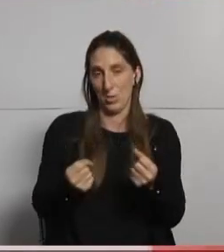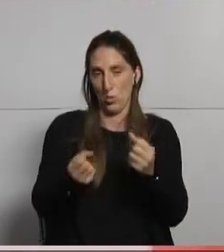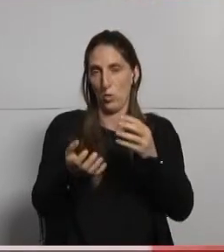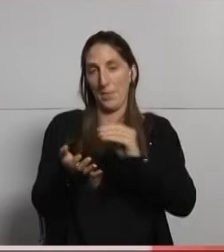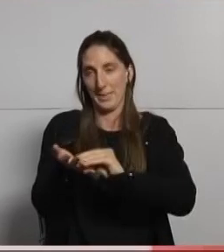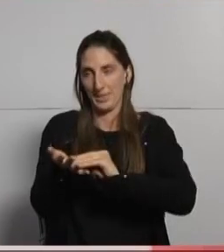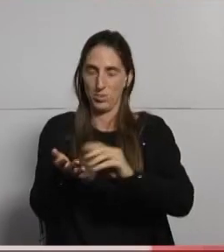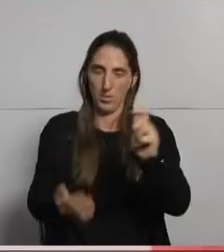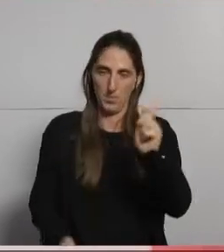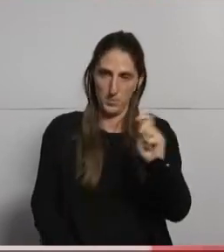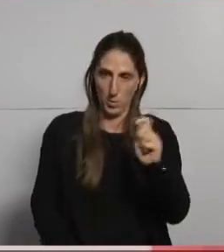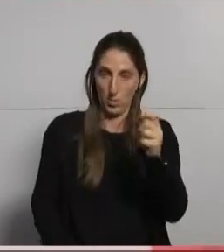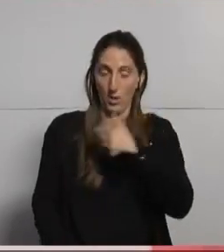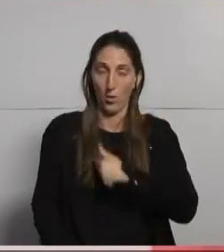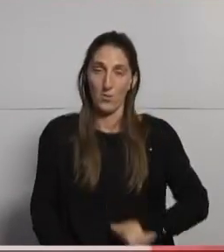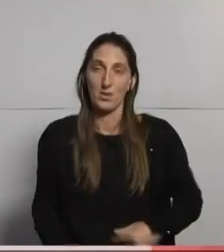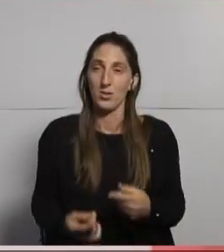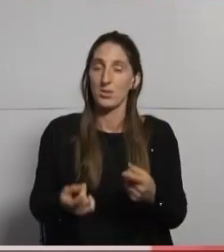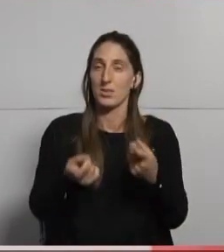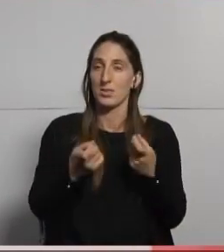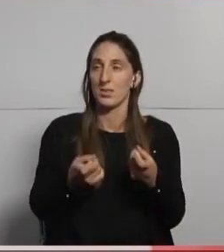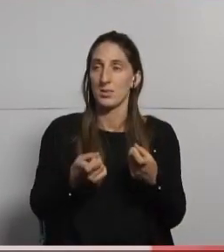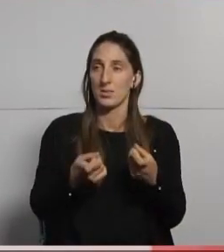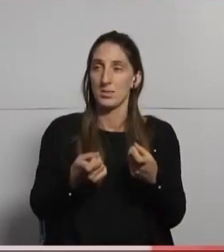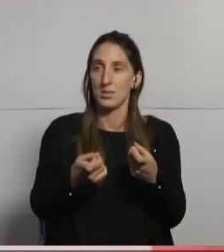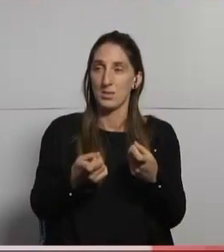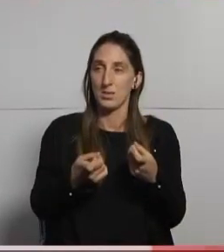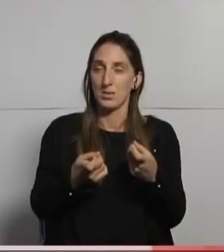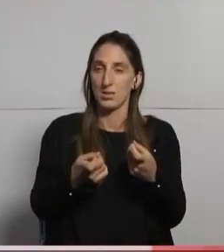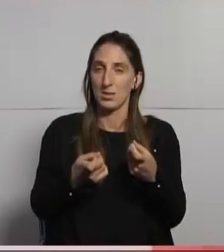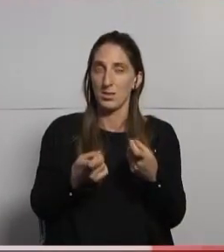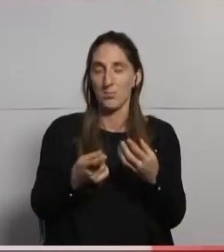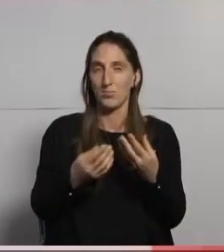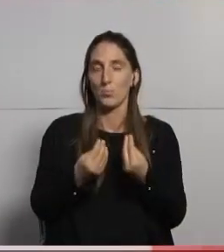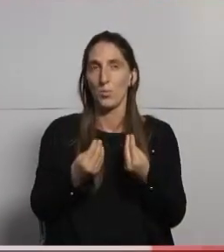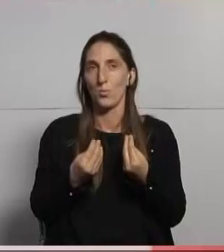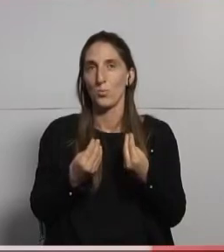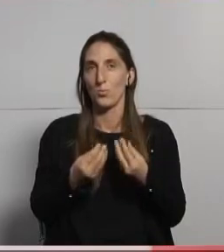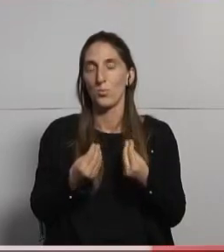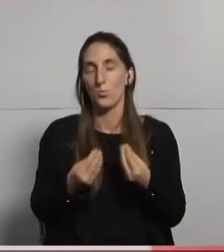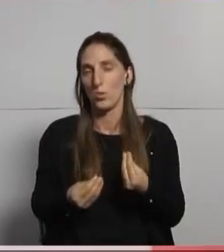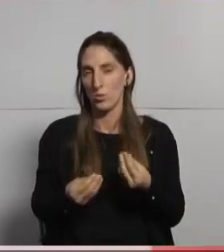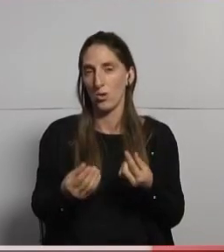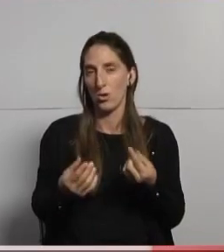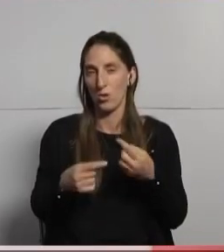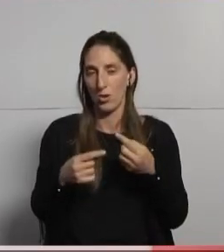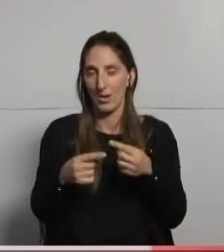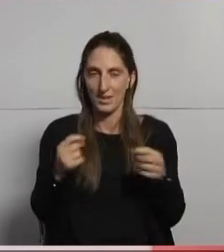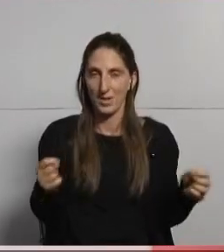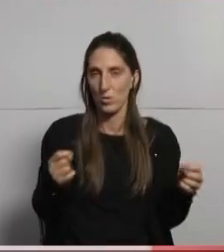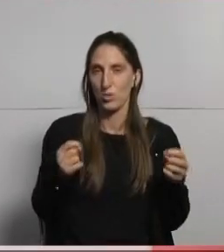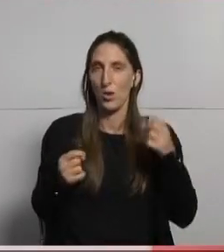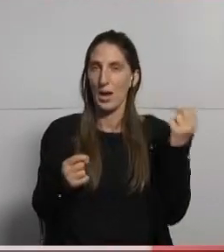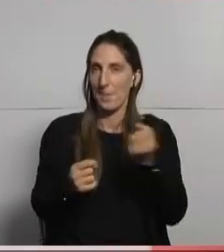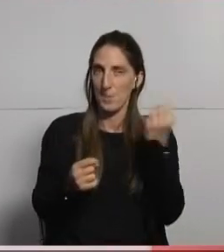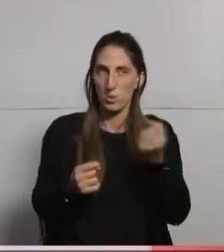administraciones públicas y los gobiernos, requiere de reconsume, mejor dicho, una serie de recursos de todo tipo muy importantes,